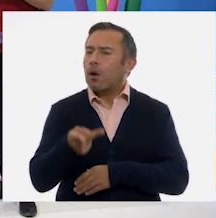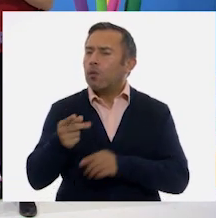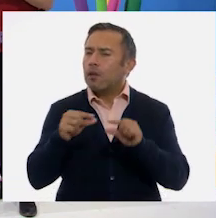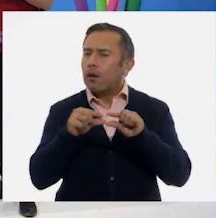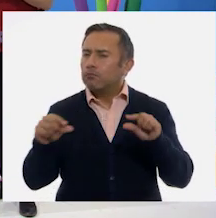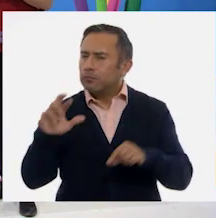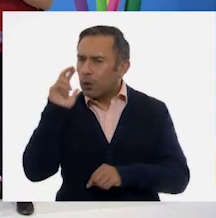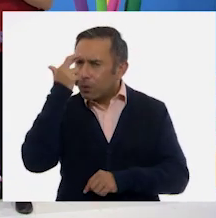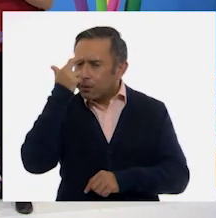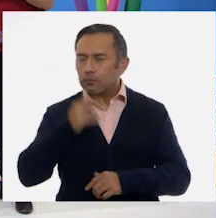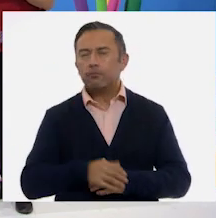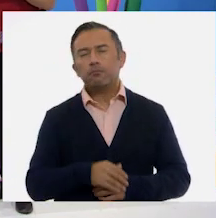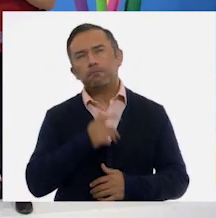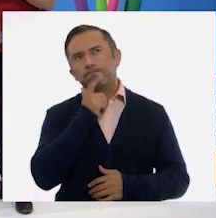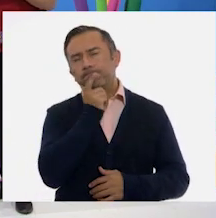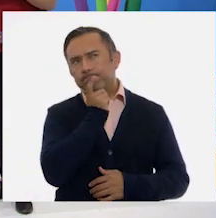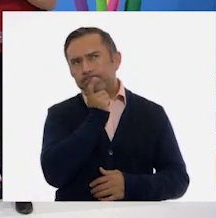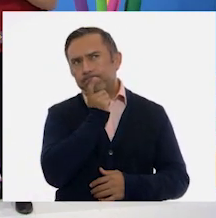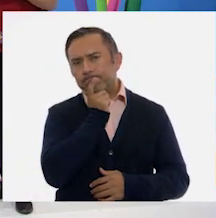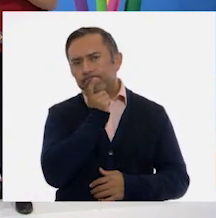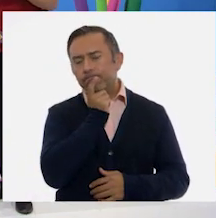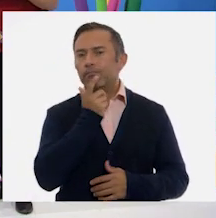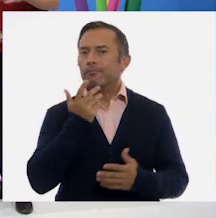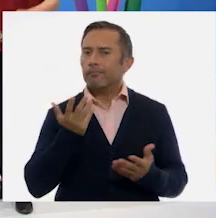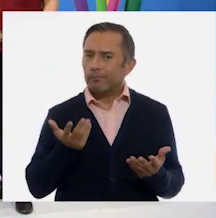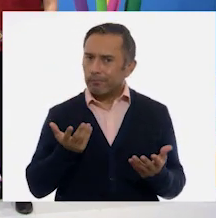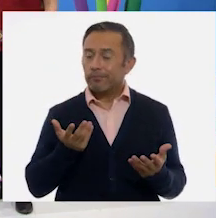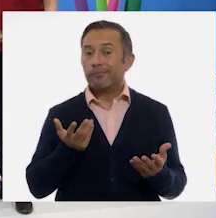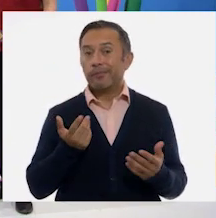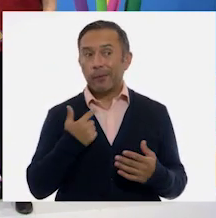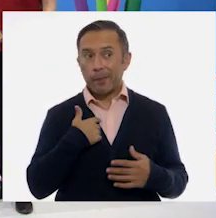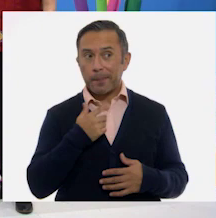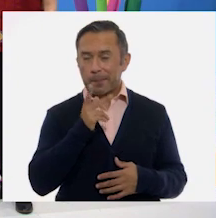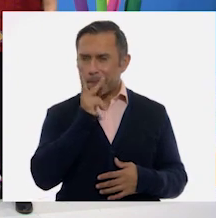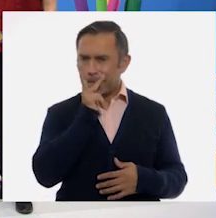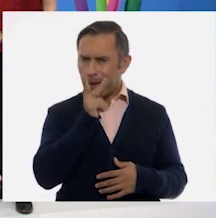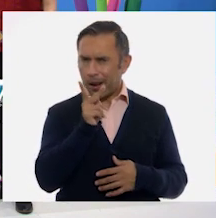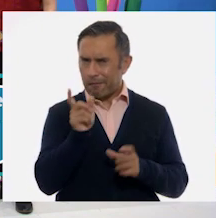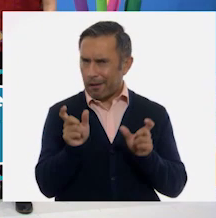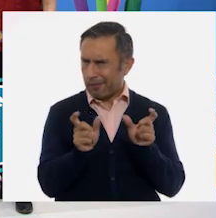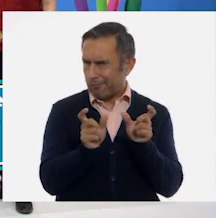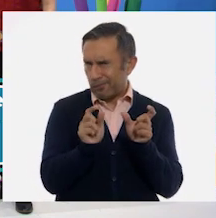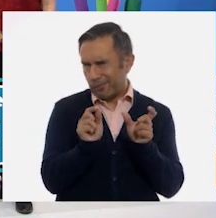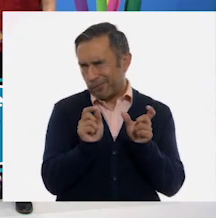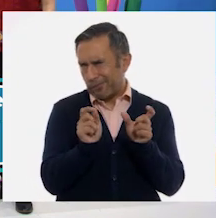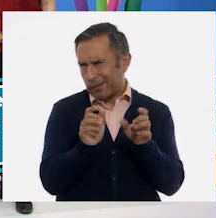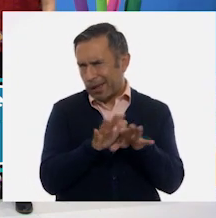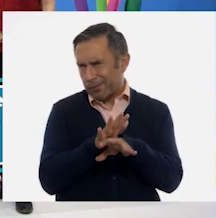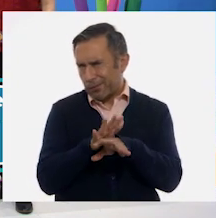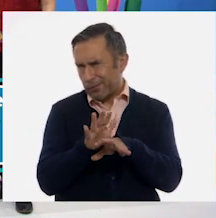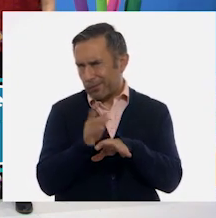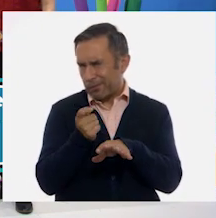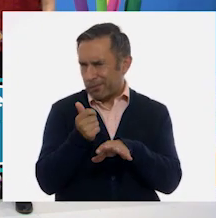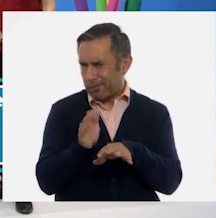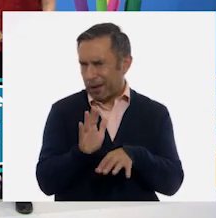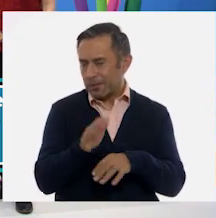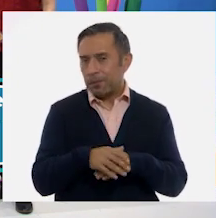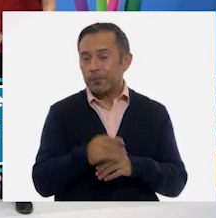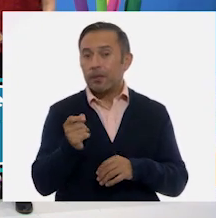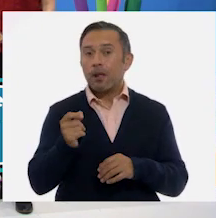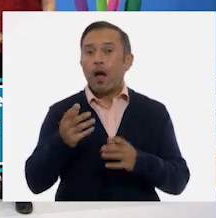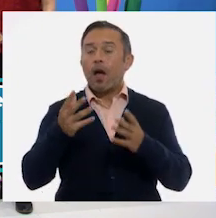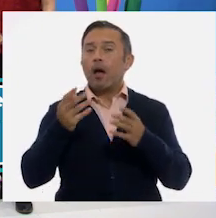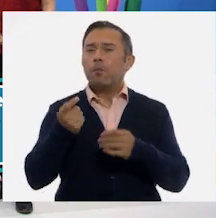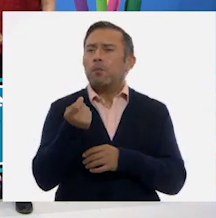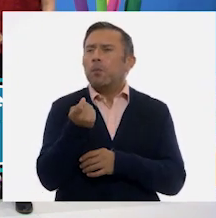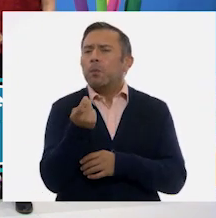A reserva de estar cambiando alguna palabra, era ¿por qué unos pocos cientos de españoles